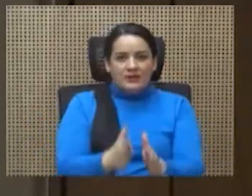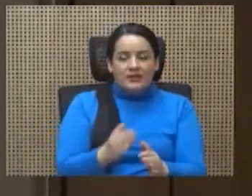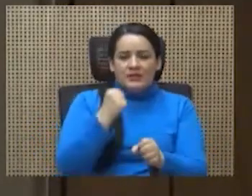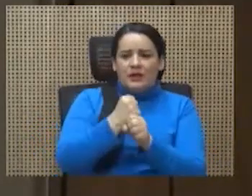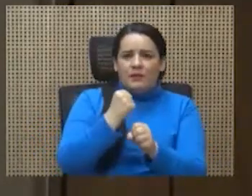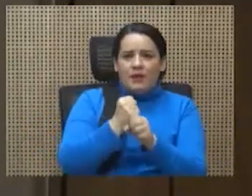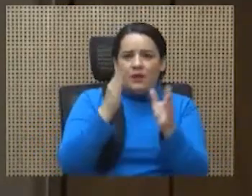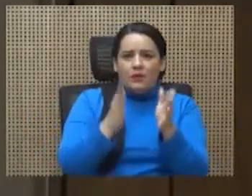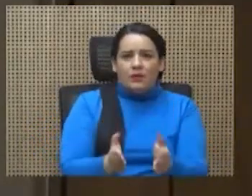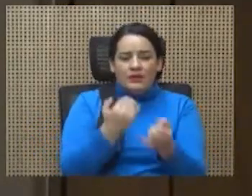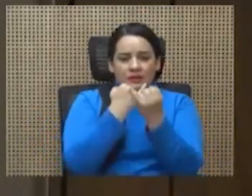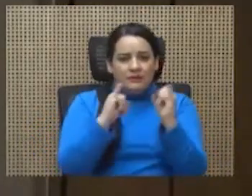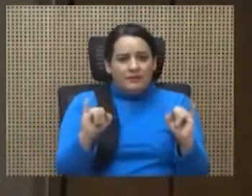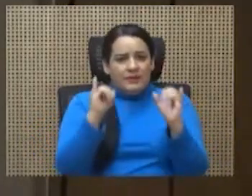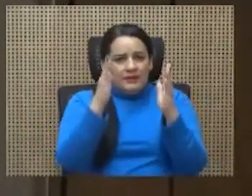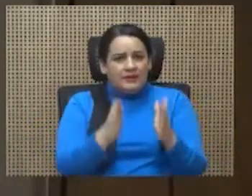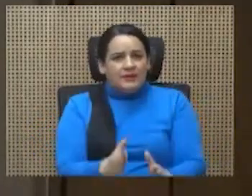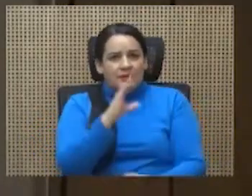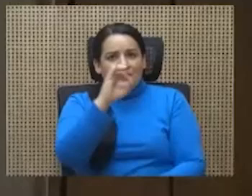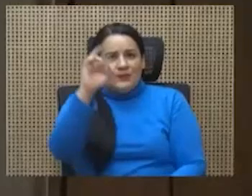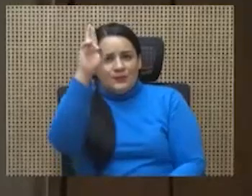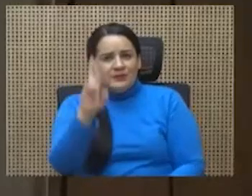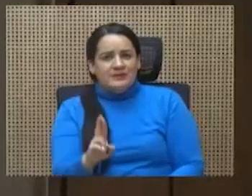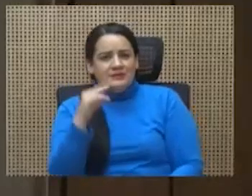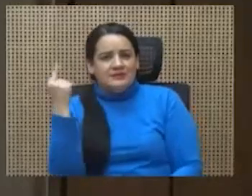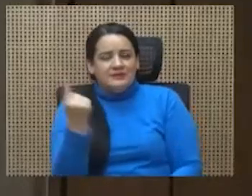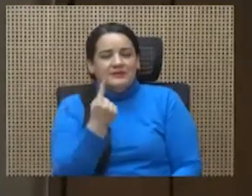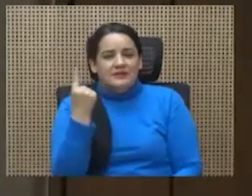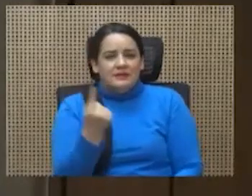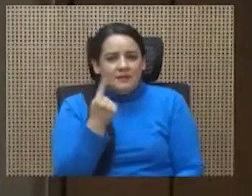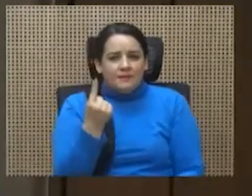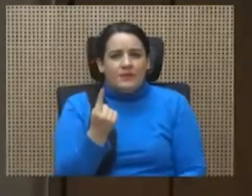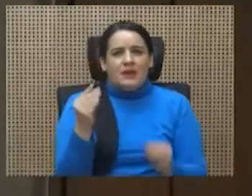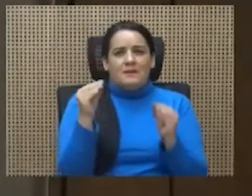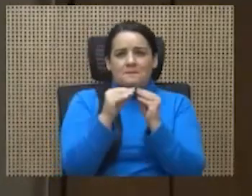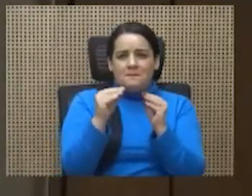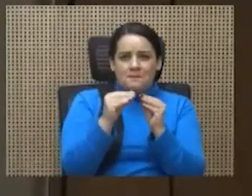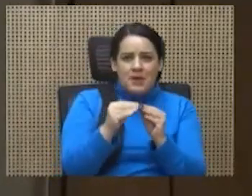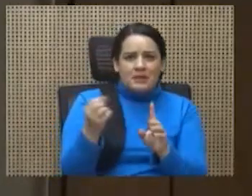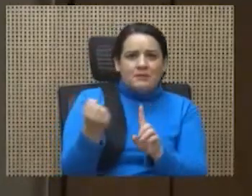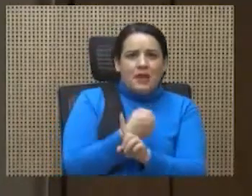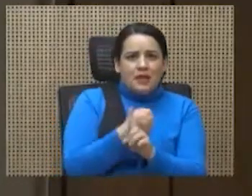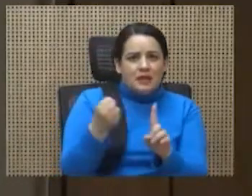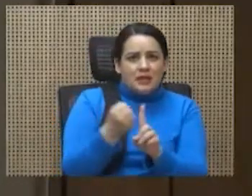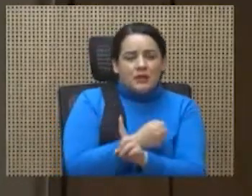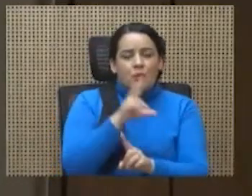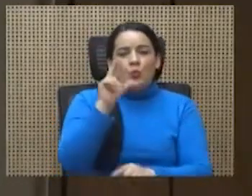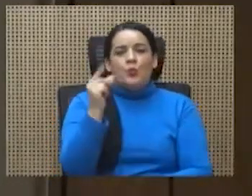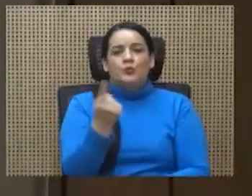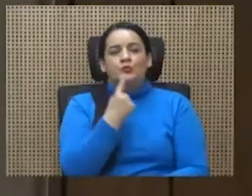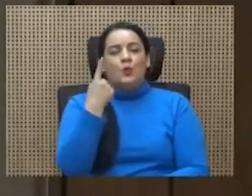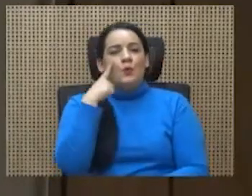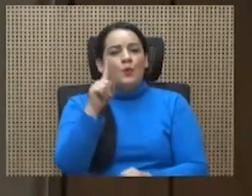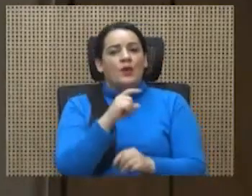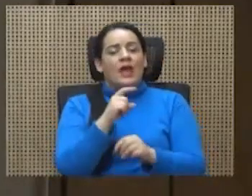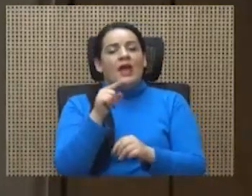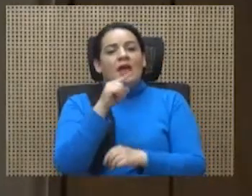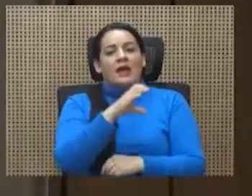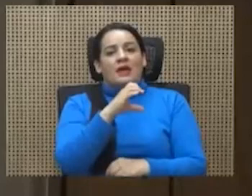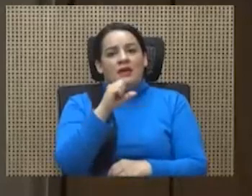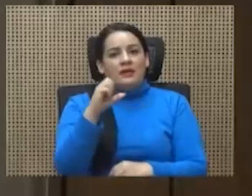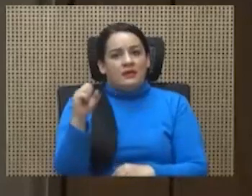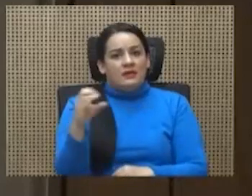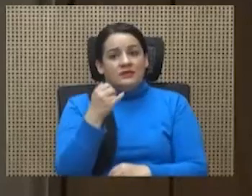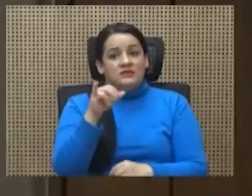trabajador independiente que en Costa Rica siempre ha sido el más maltratado, no solo por la seguridad social, sino también por